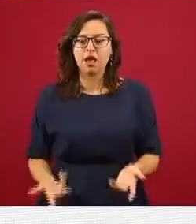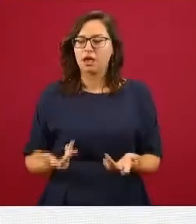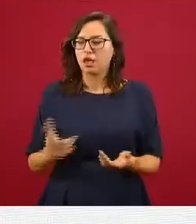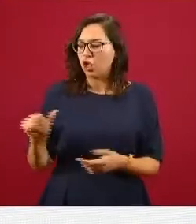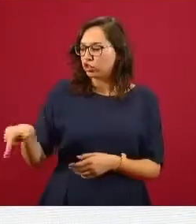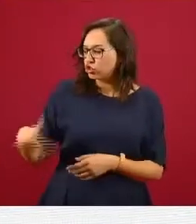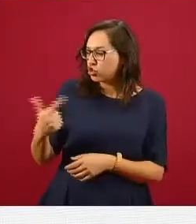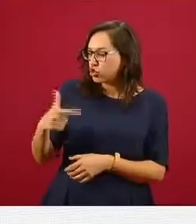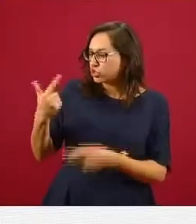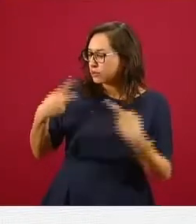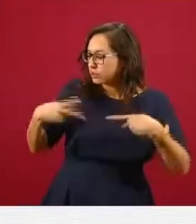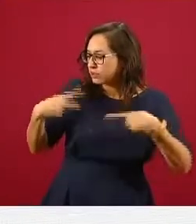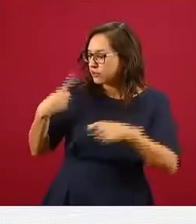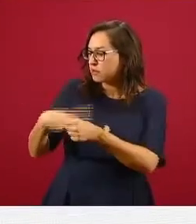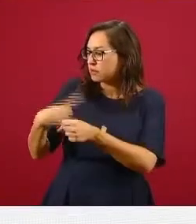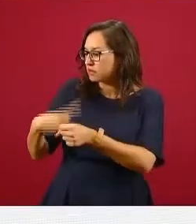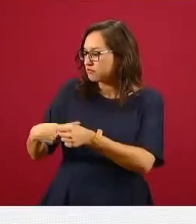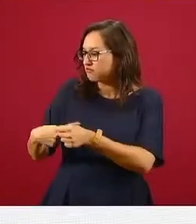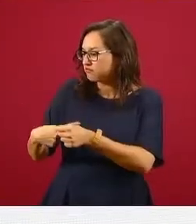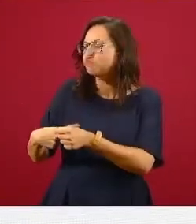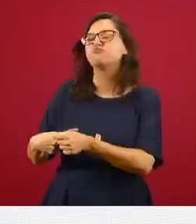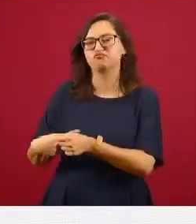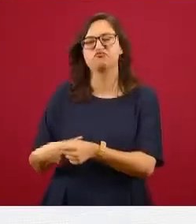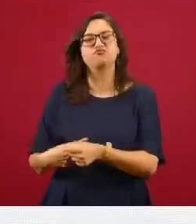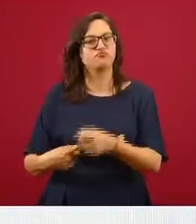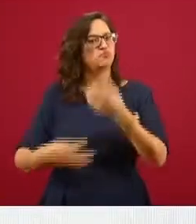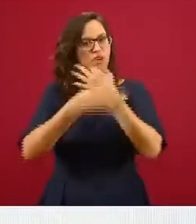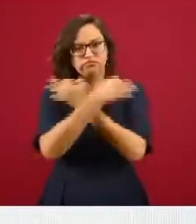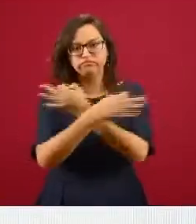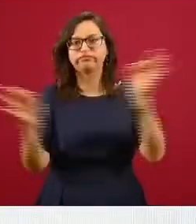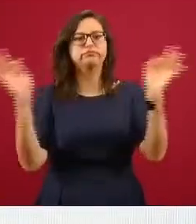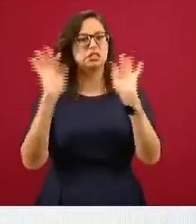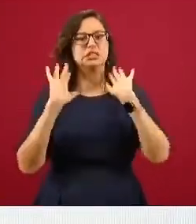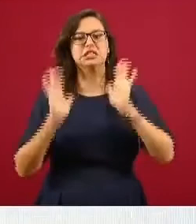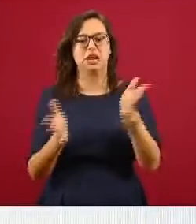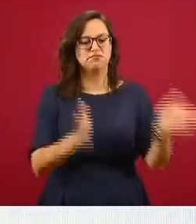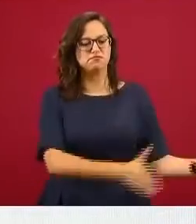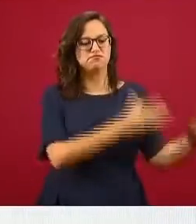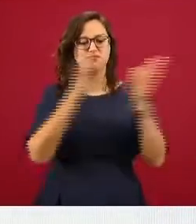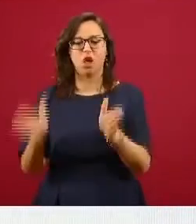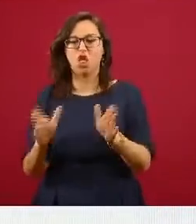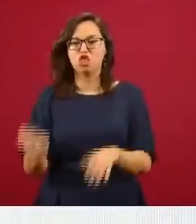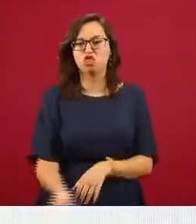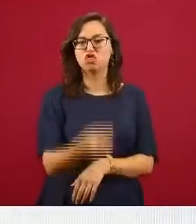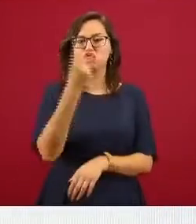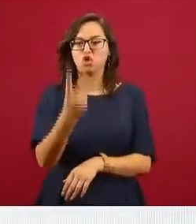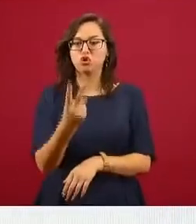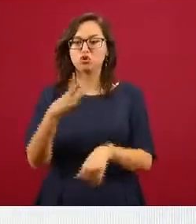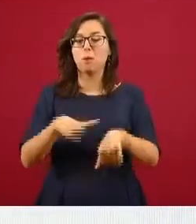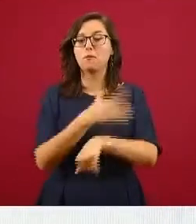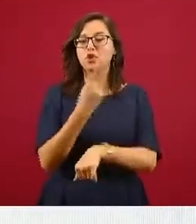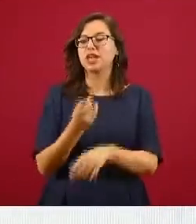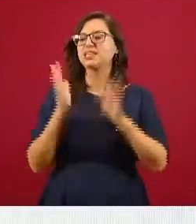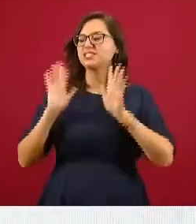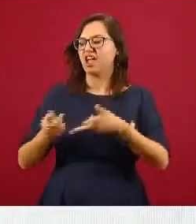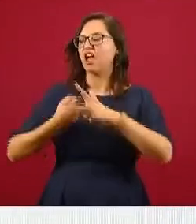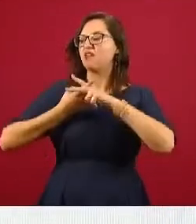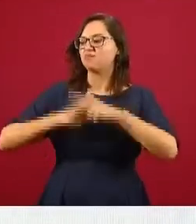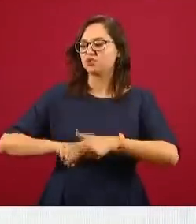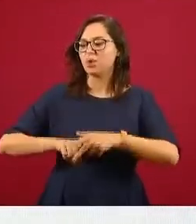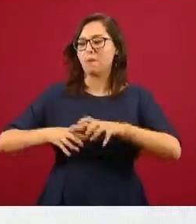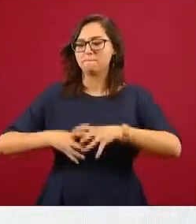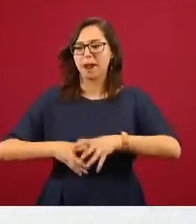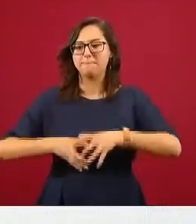12 casos son suficientes para anticipar las medidas de fase 2, porque estamos entrando a la fase